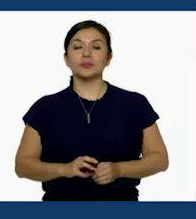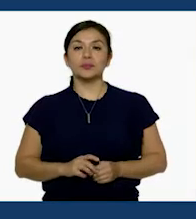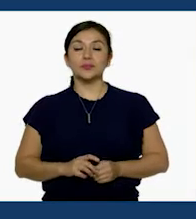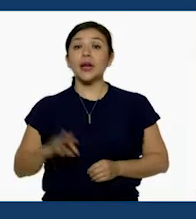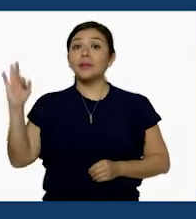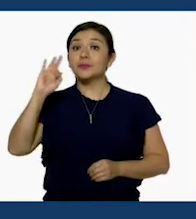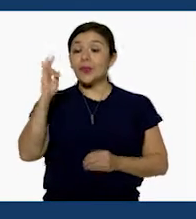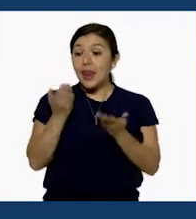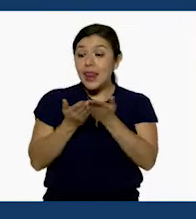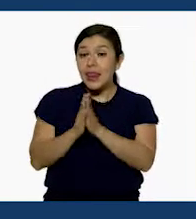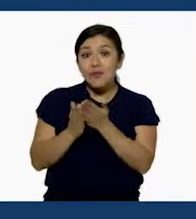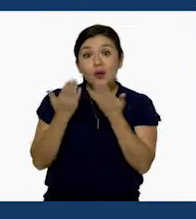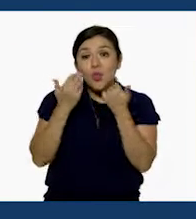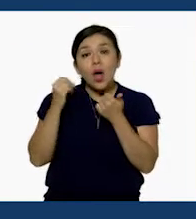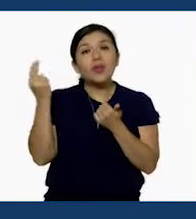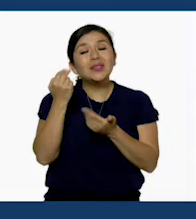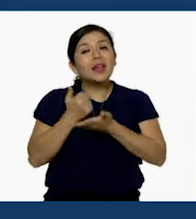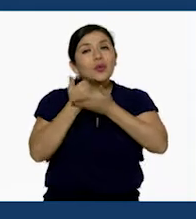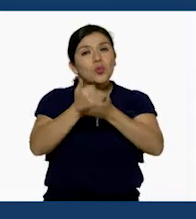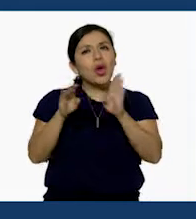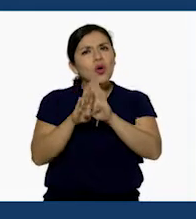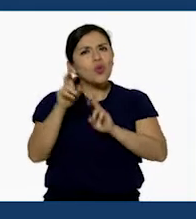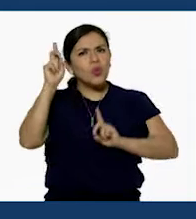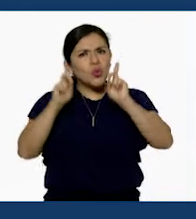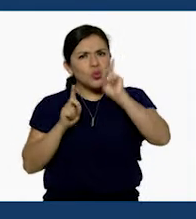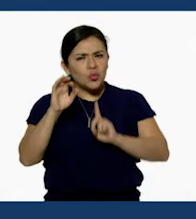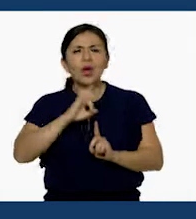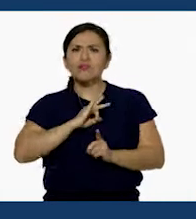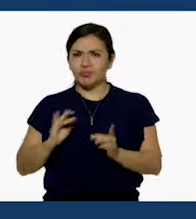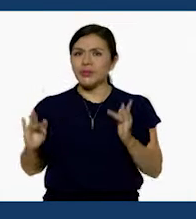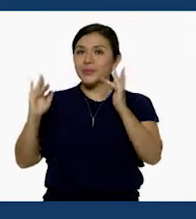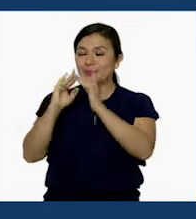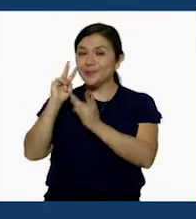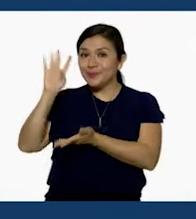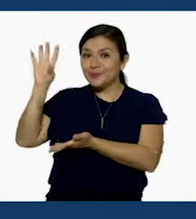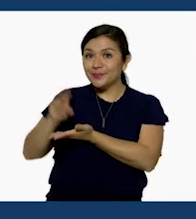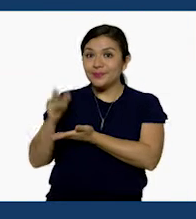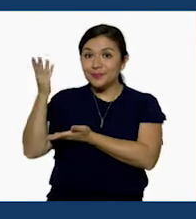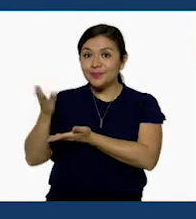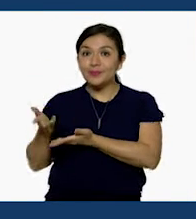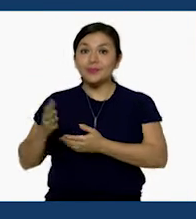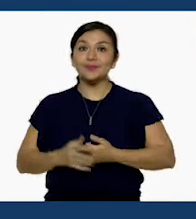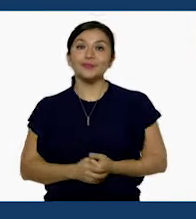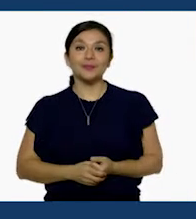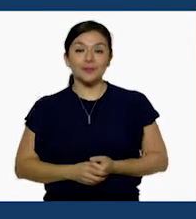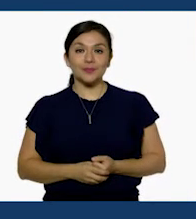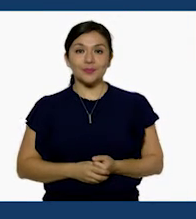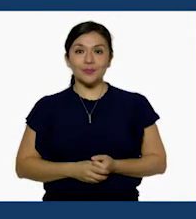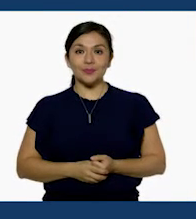Si no tienes el libro de texto o necesitas ayuda para responder las preguntas, contáctanos.